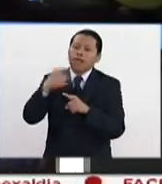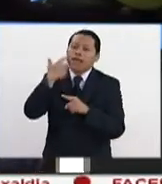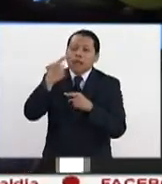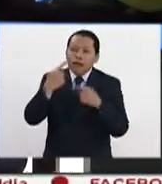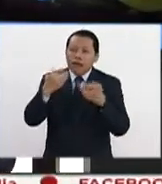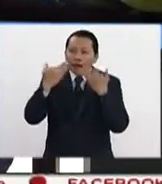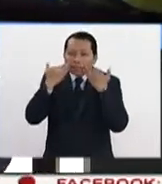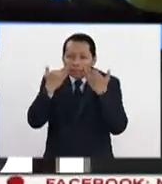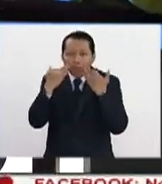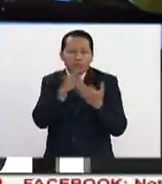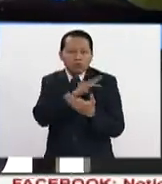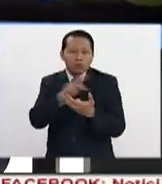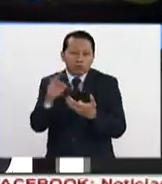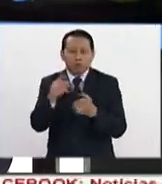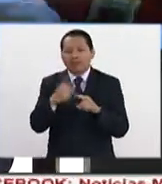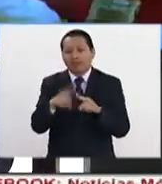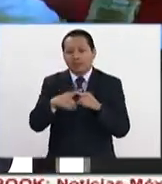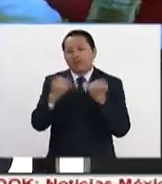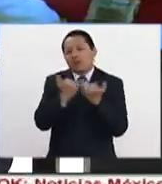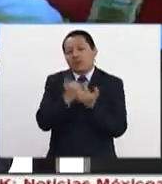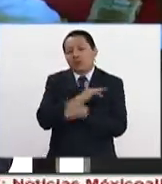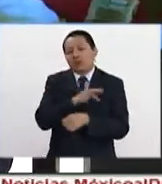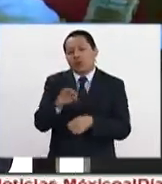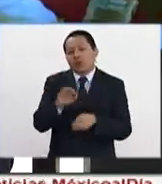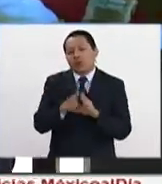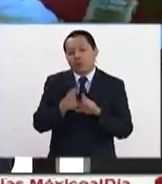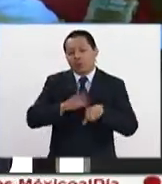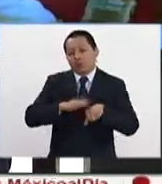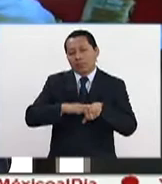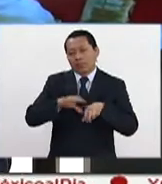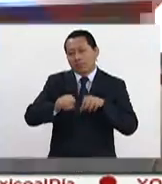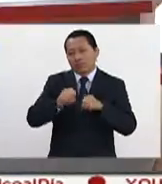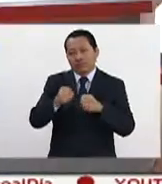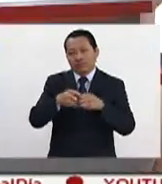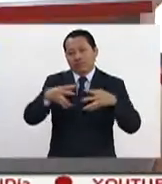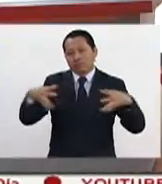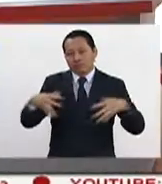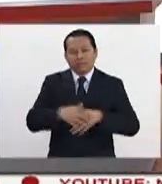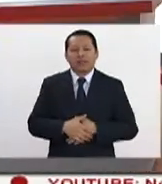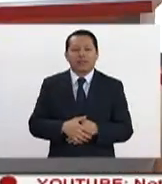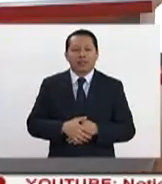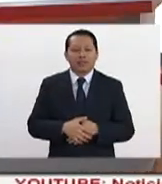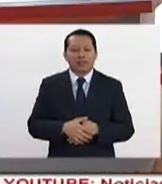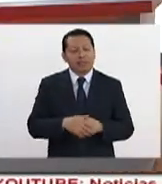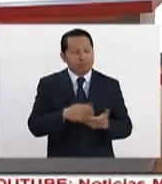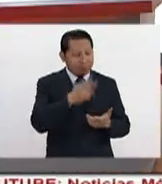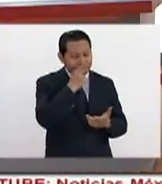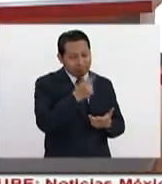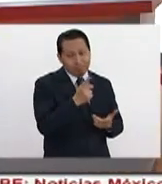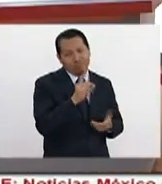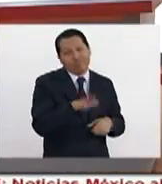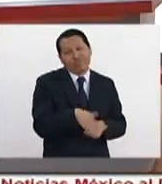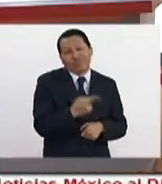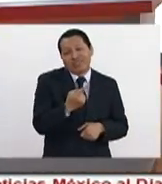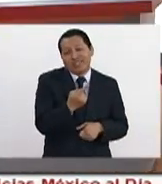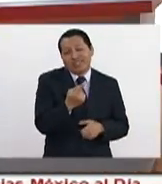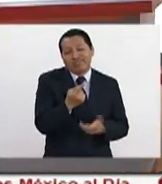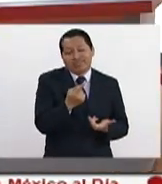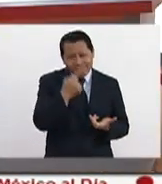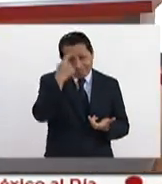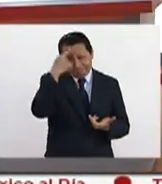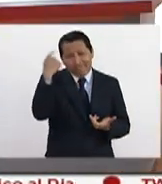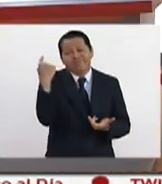seguir enviando recursos que permitan la expansión. Como decíamos, qué necesidad, ¿no? Porque ahí está la posibilidad de que